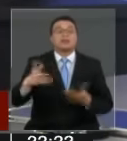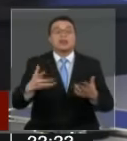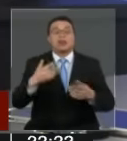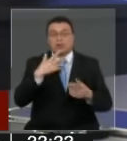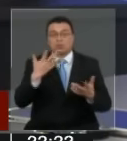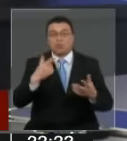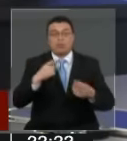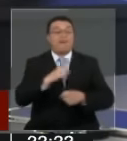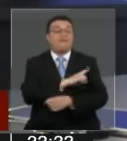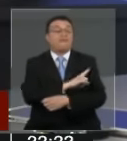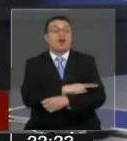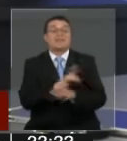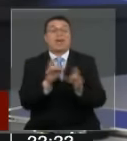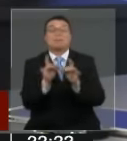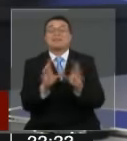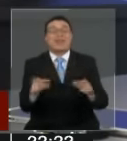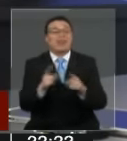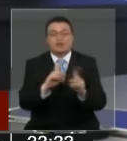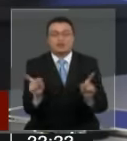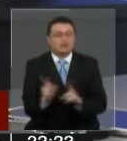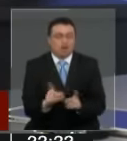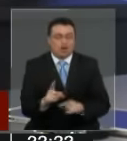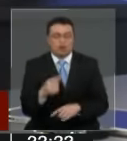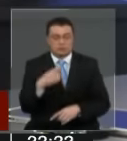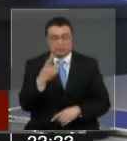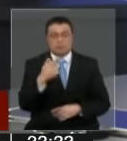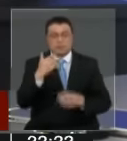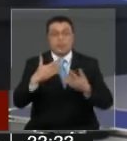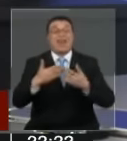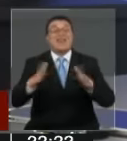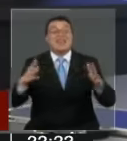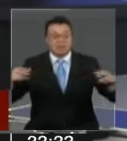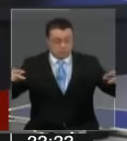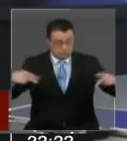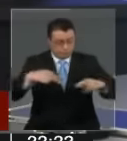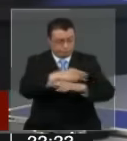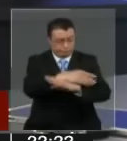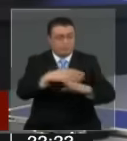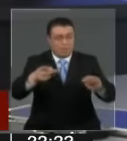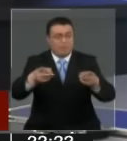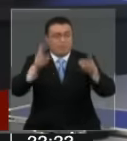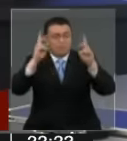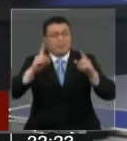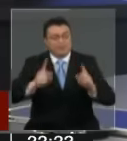en un problema de fuerzas especiales. Estoy diciendo que aquí tiene que haber libre traspaso,